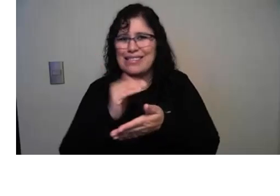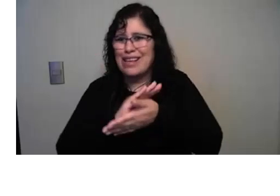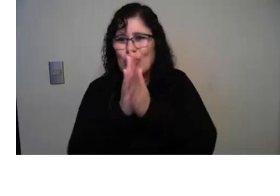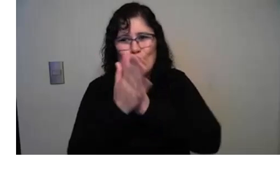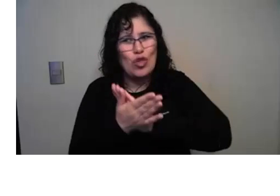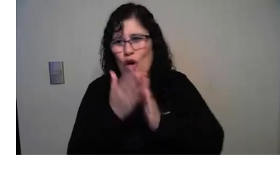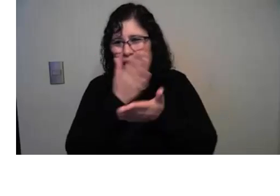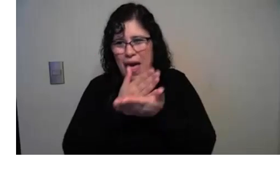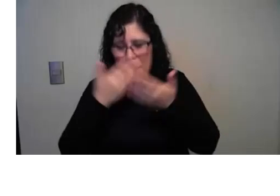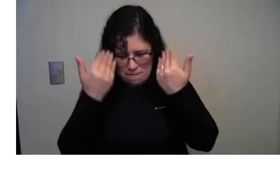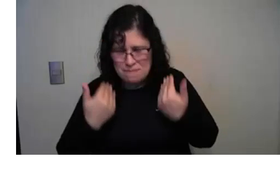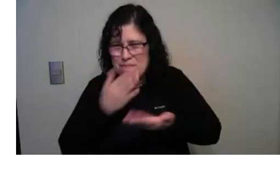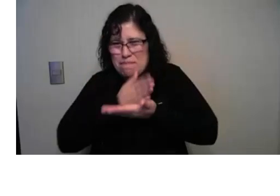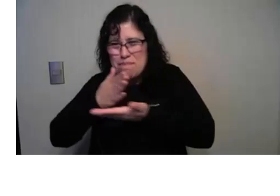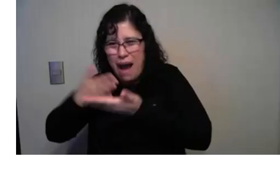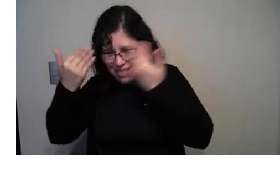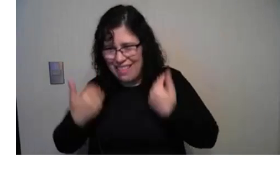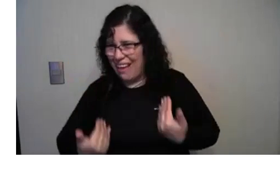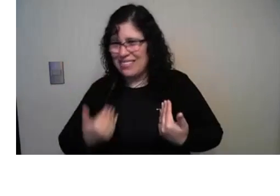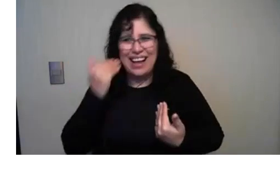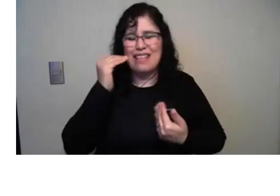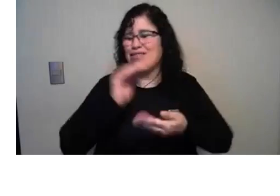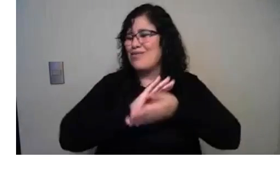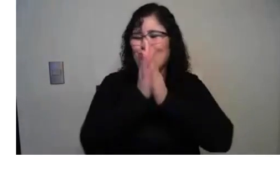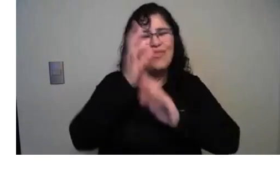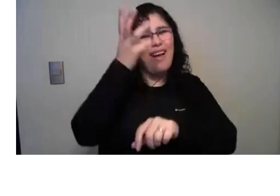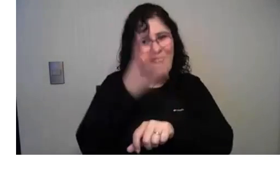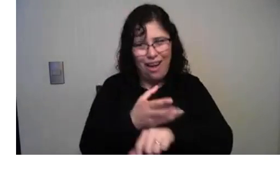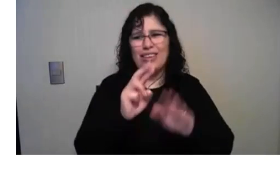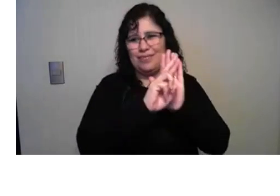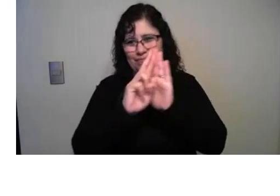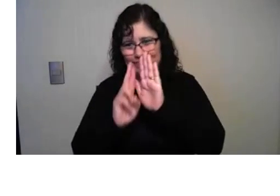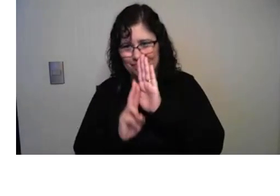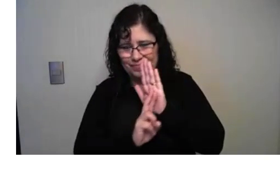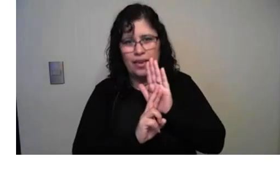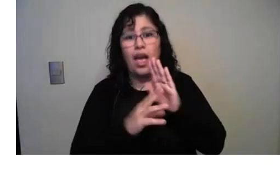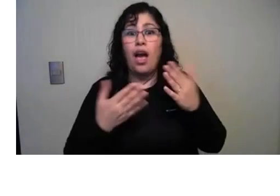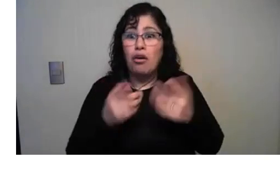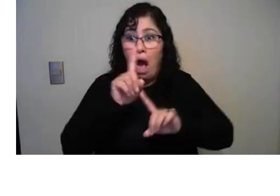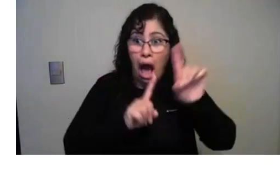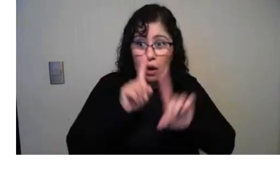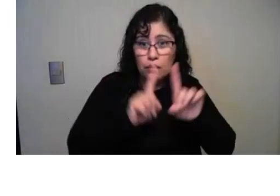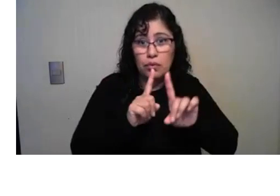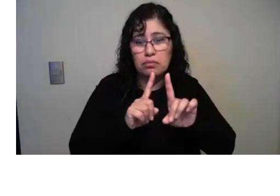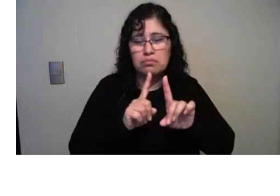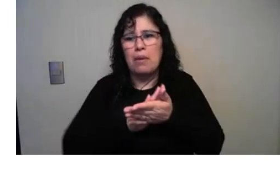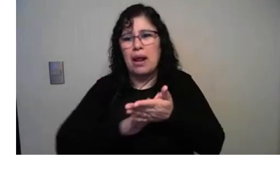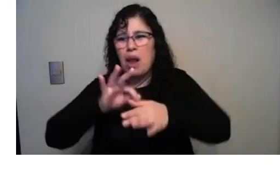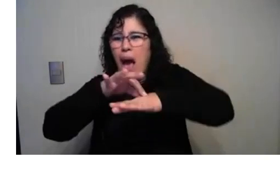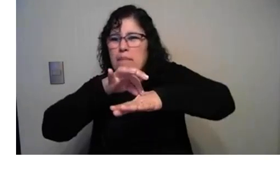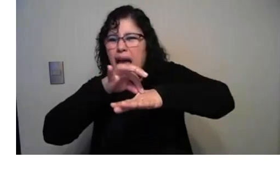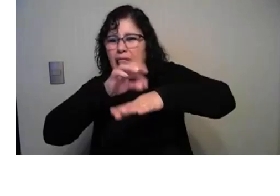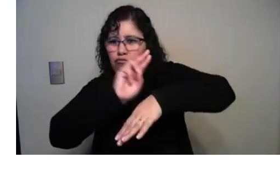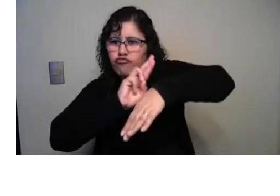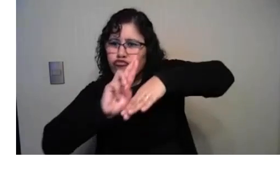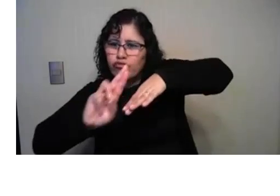estructuras, ¿cierto?, de nuestro cuerpo. Algunos van a estar ubicados en la piel, otros en los